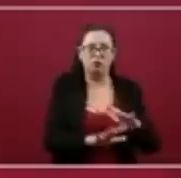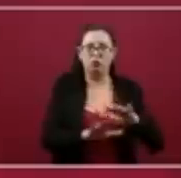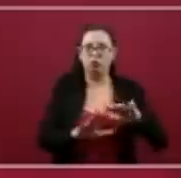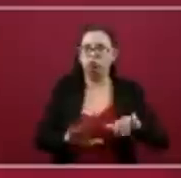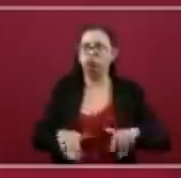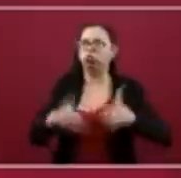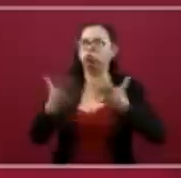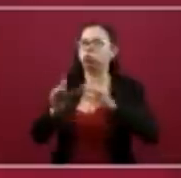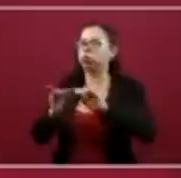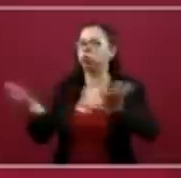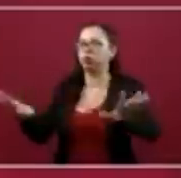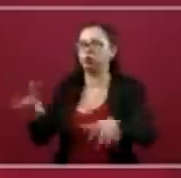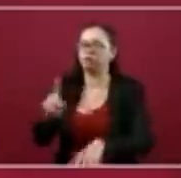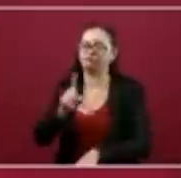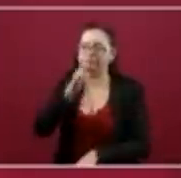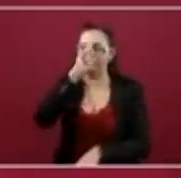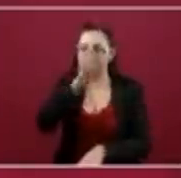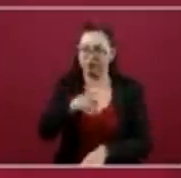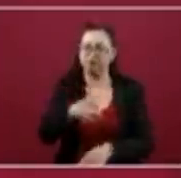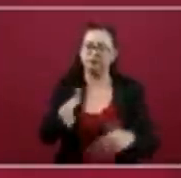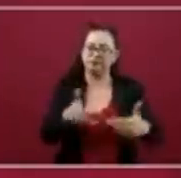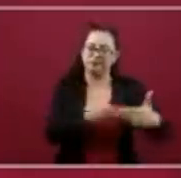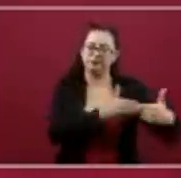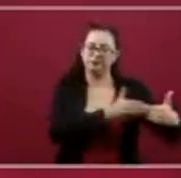que demos a conocer información